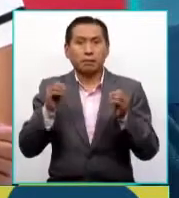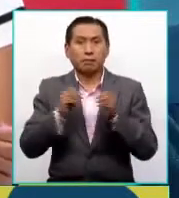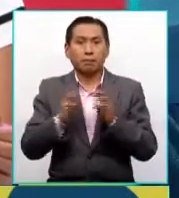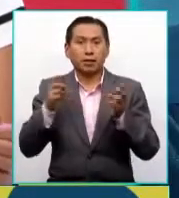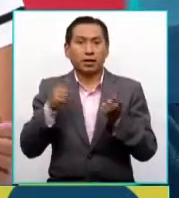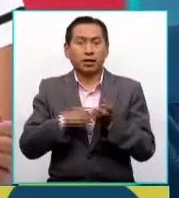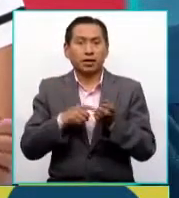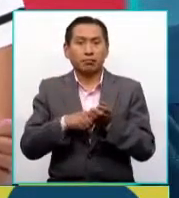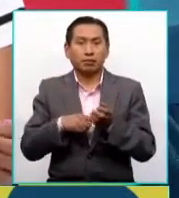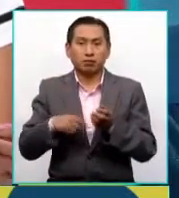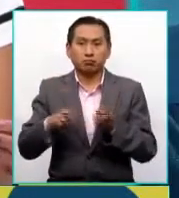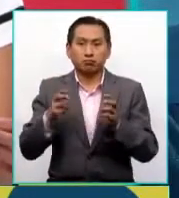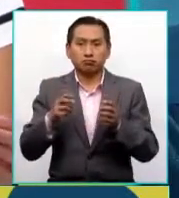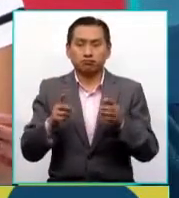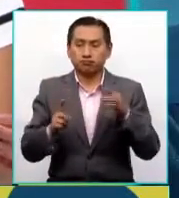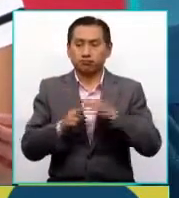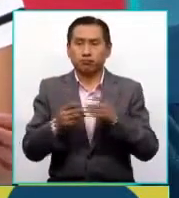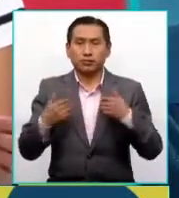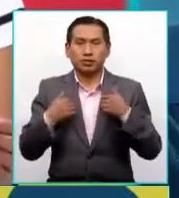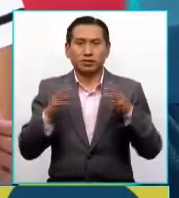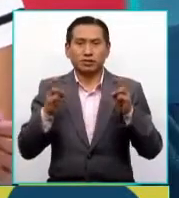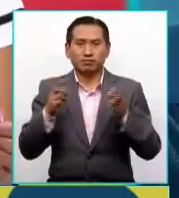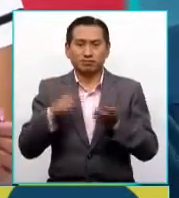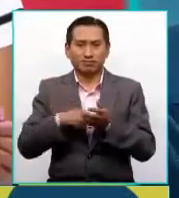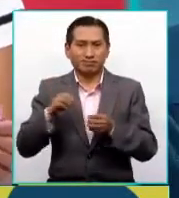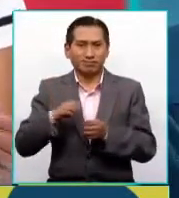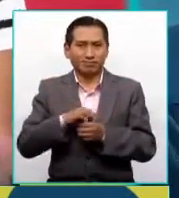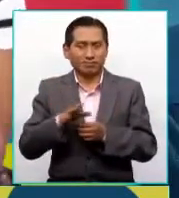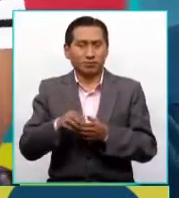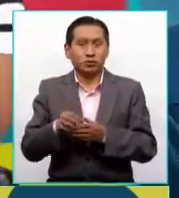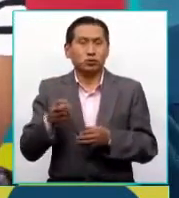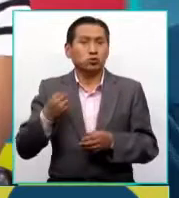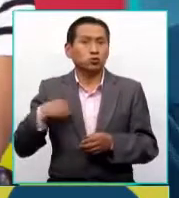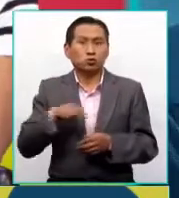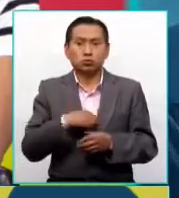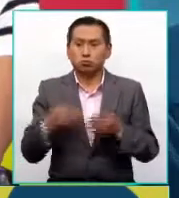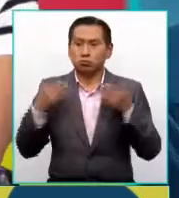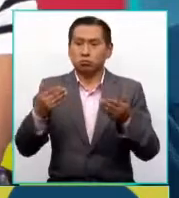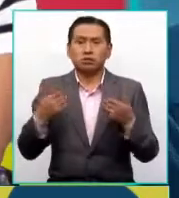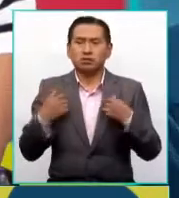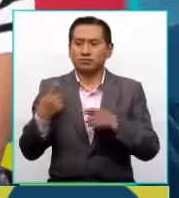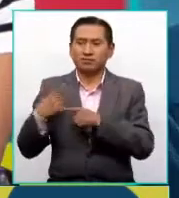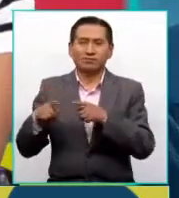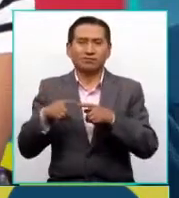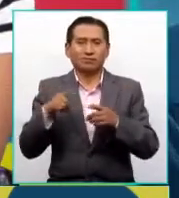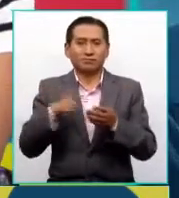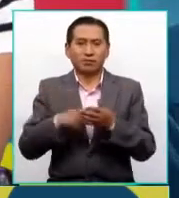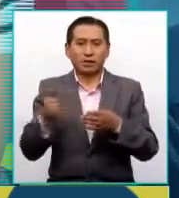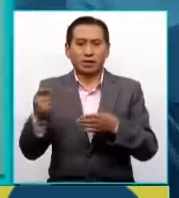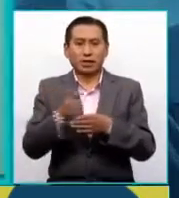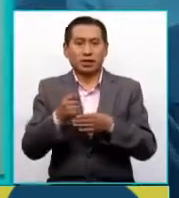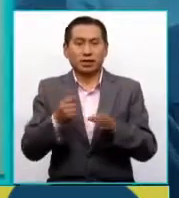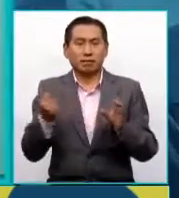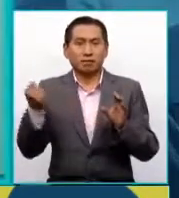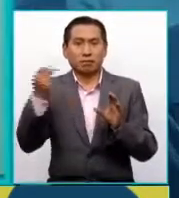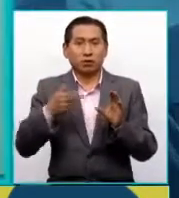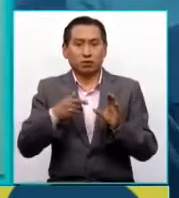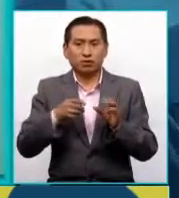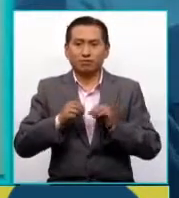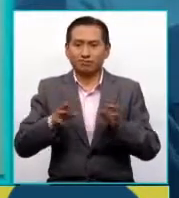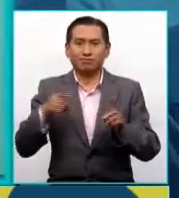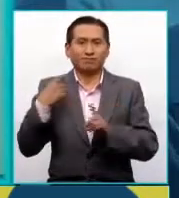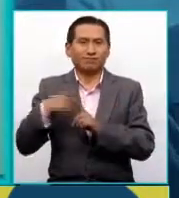marco de la situación que vivimos por el tema del COVID, hemos implementado un ciclo de paneles virtuales, ¿no?, que son parte de la